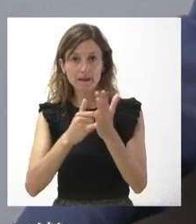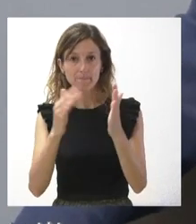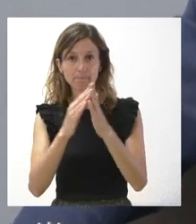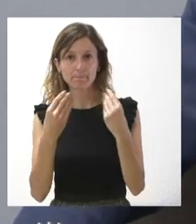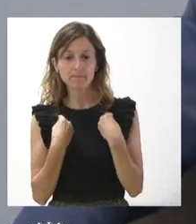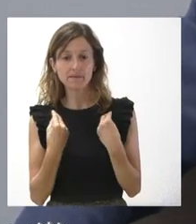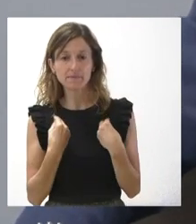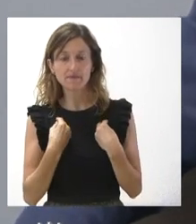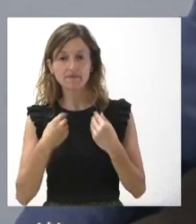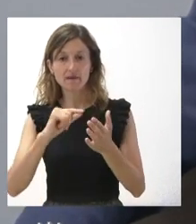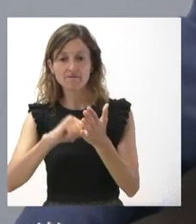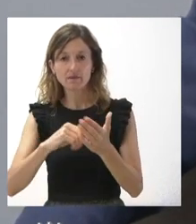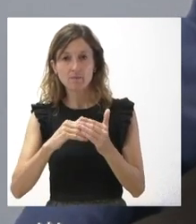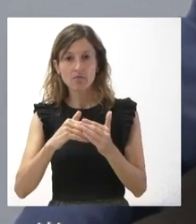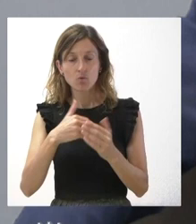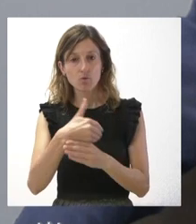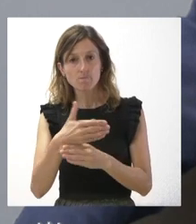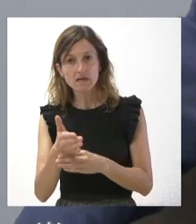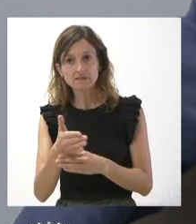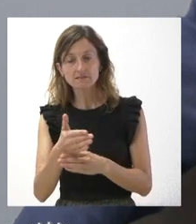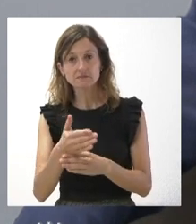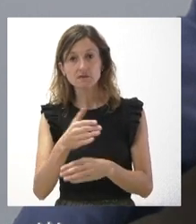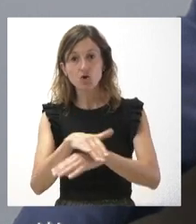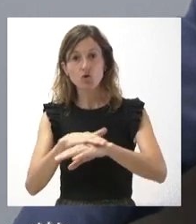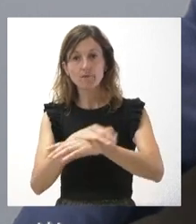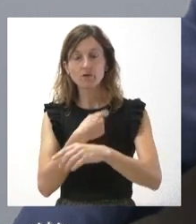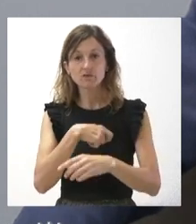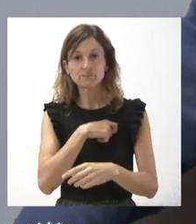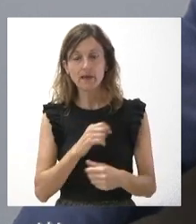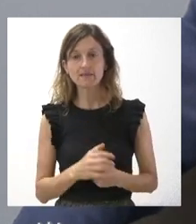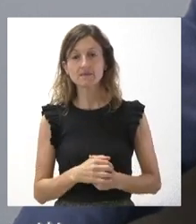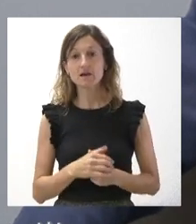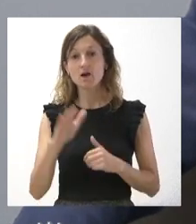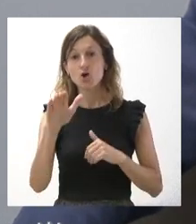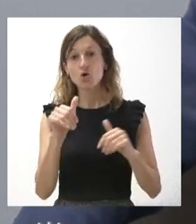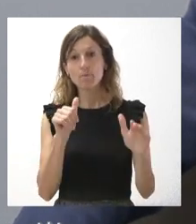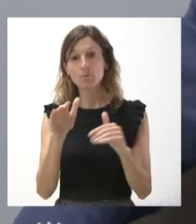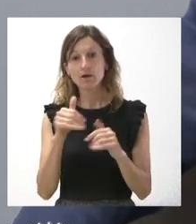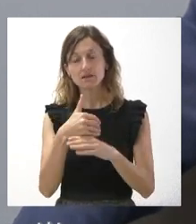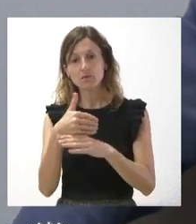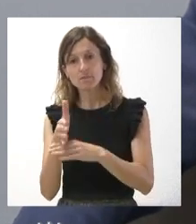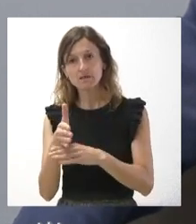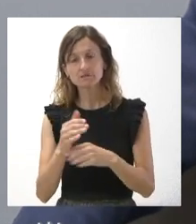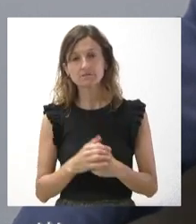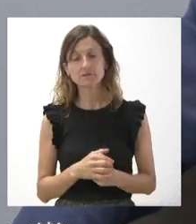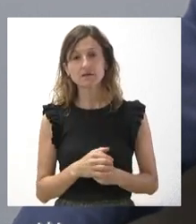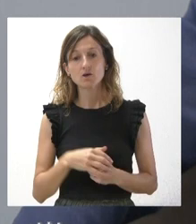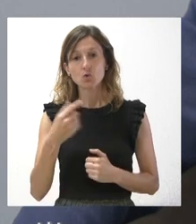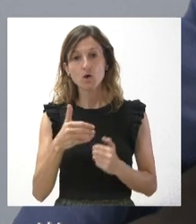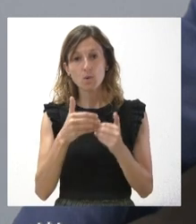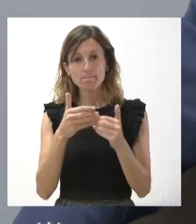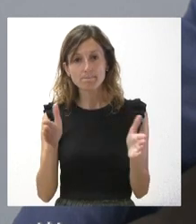se firmó más tarde con el Gobierno de España y, por lo tanto, la convocatoria fue más tarde y se abrió un plazo